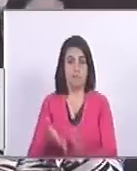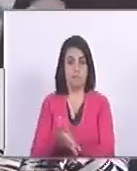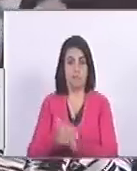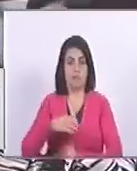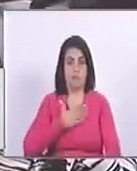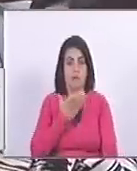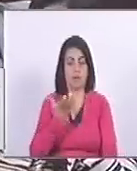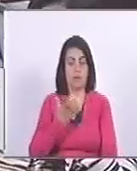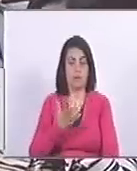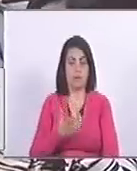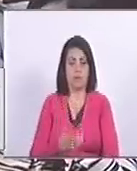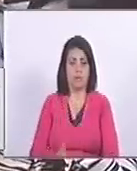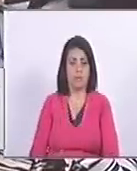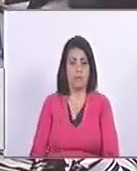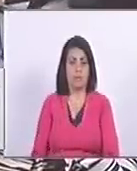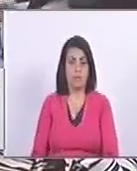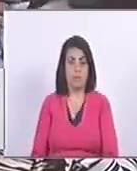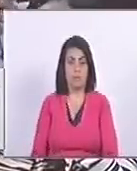coral,